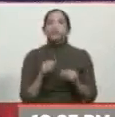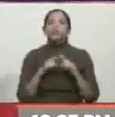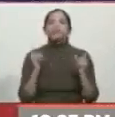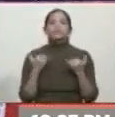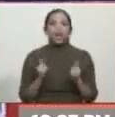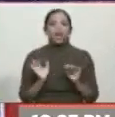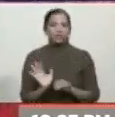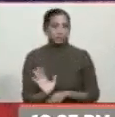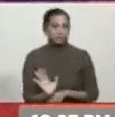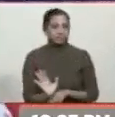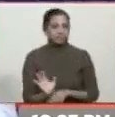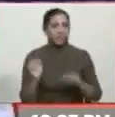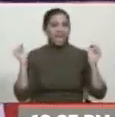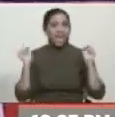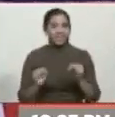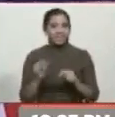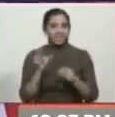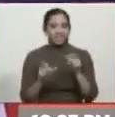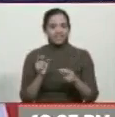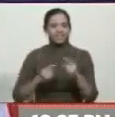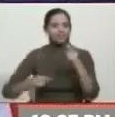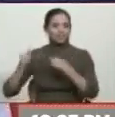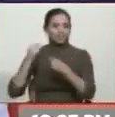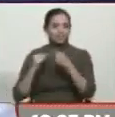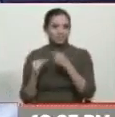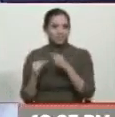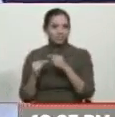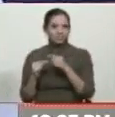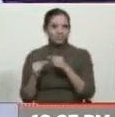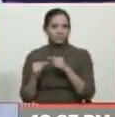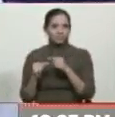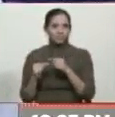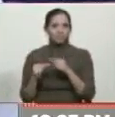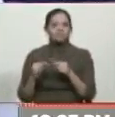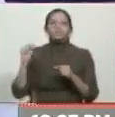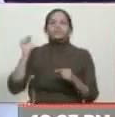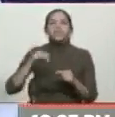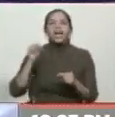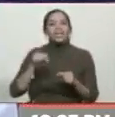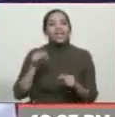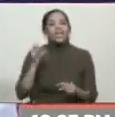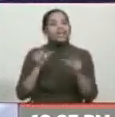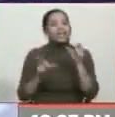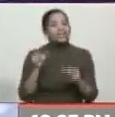Aquí hay gente bateando para atrás. Aquí hay gente bateando para atrás.